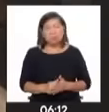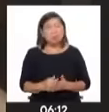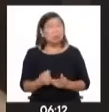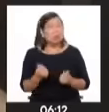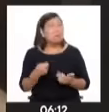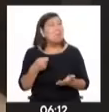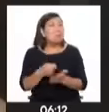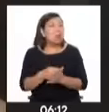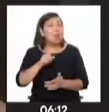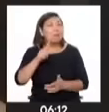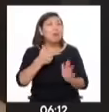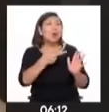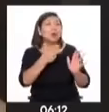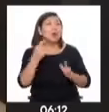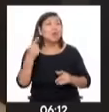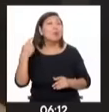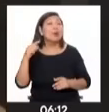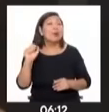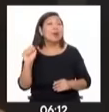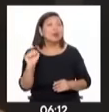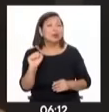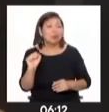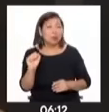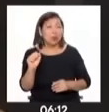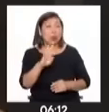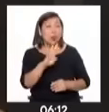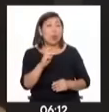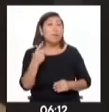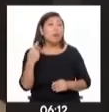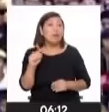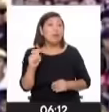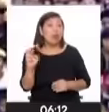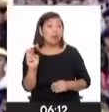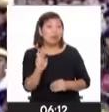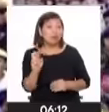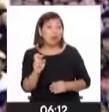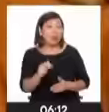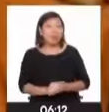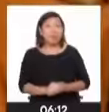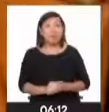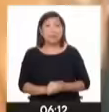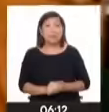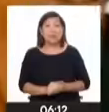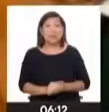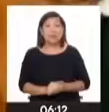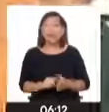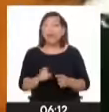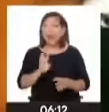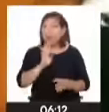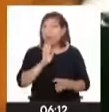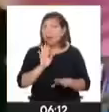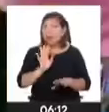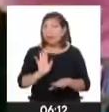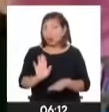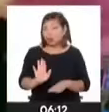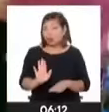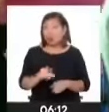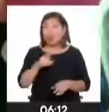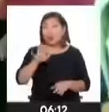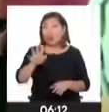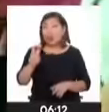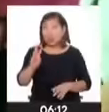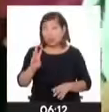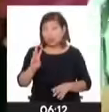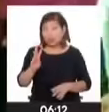monto de 1.800 millones de soles y 400 millones de dólares. También se refirió a la situación de Elian